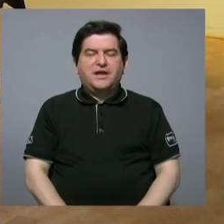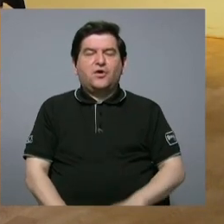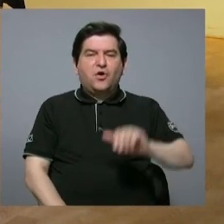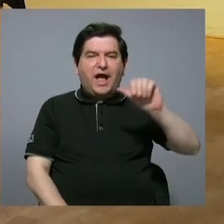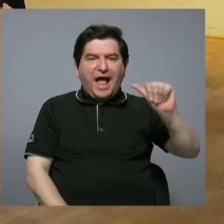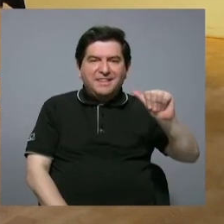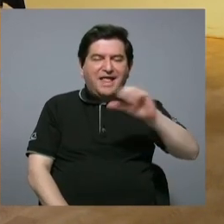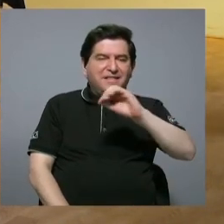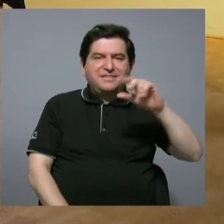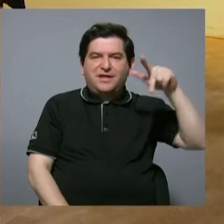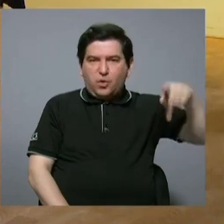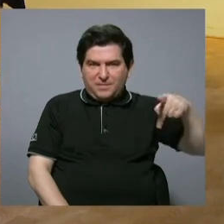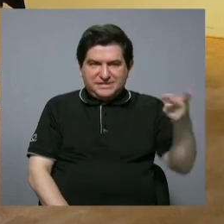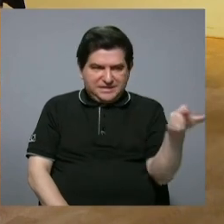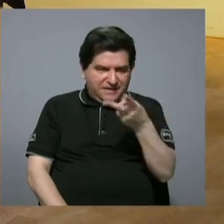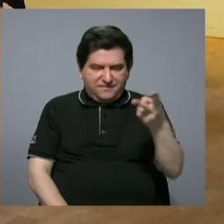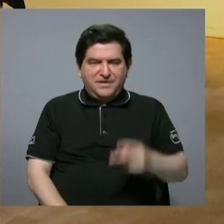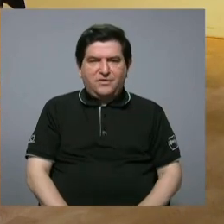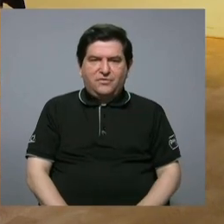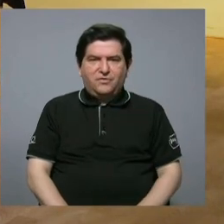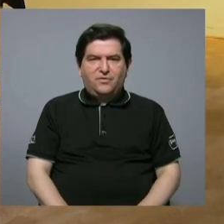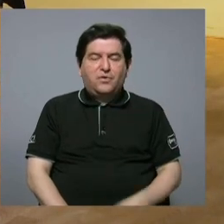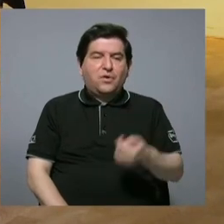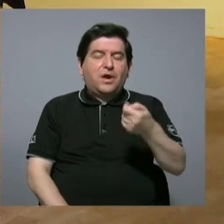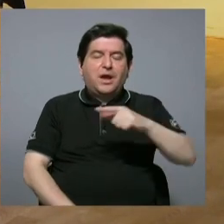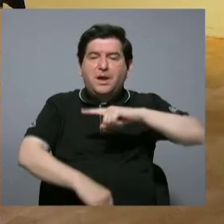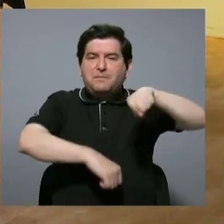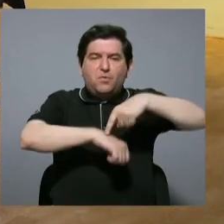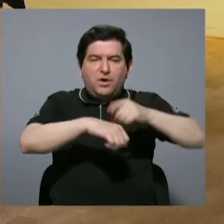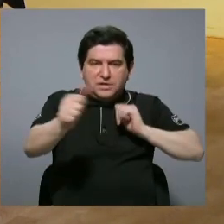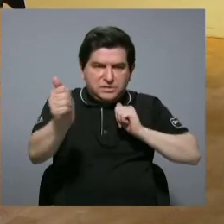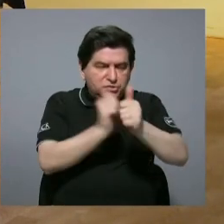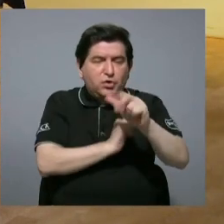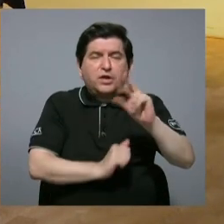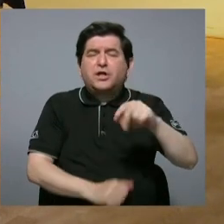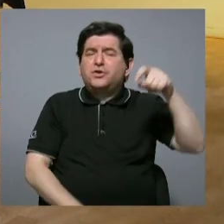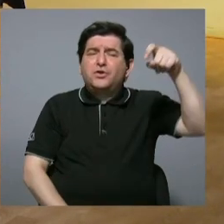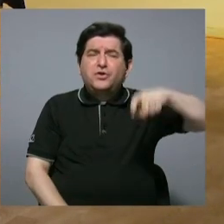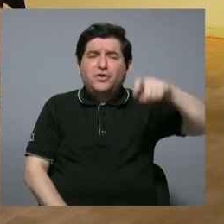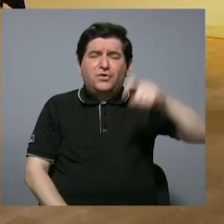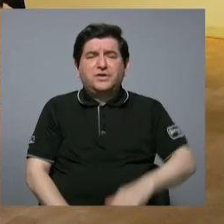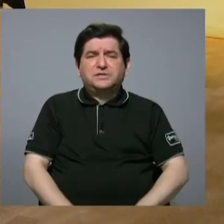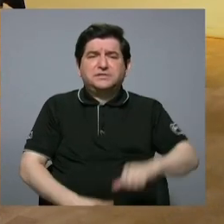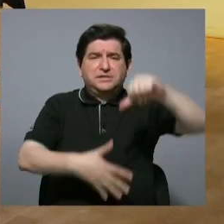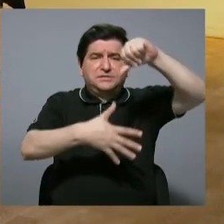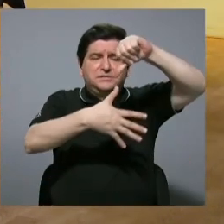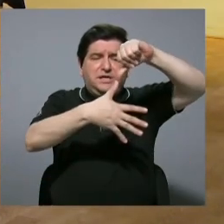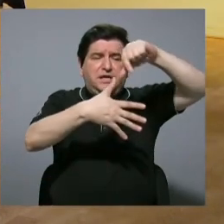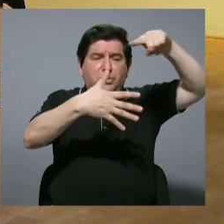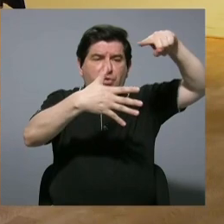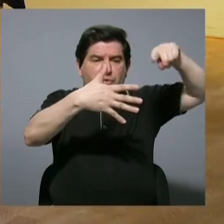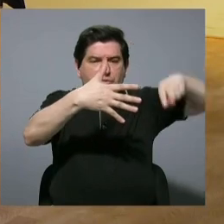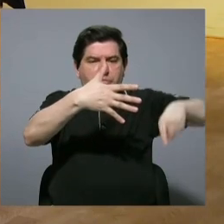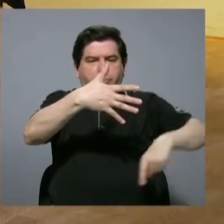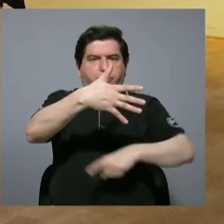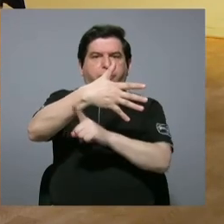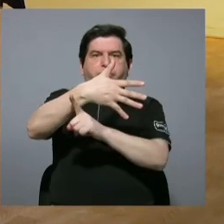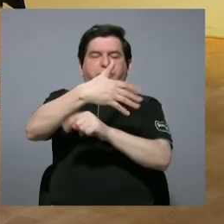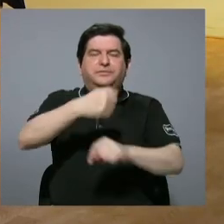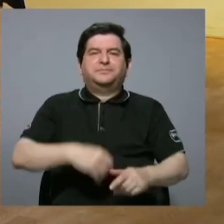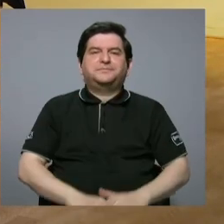Pacífico, atravesarlo en pocas horas y no dar la vuelta por el sur de Sudamérica, ¿no?